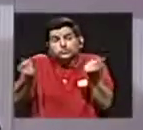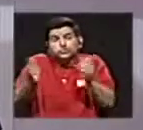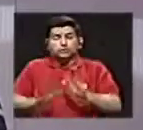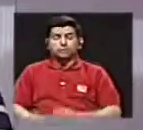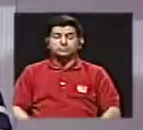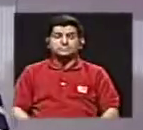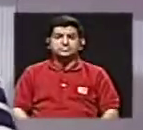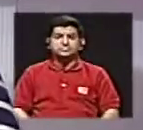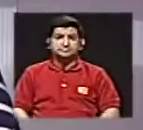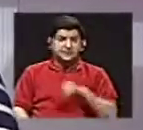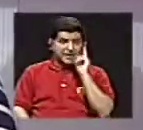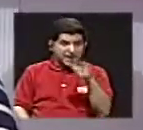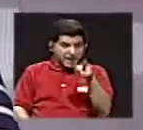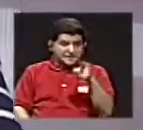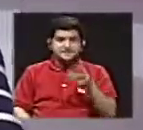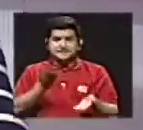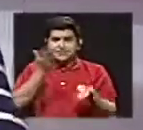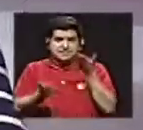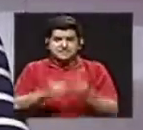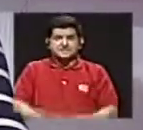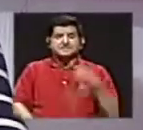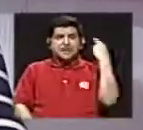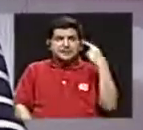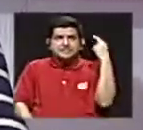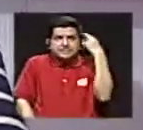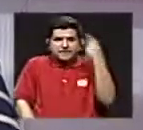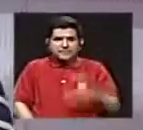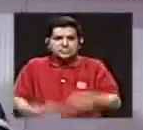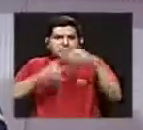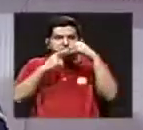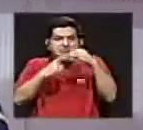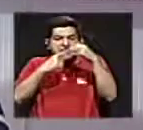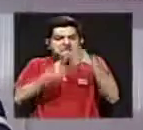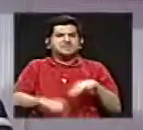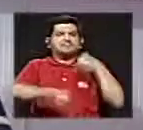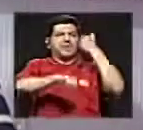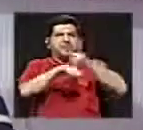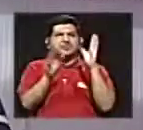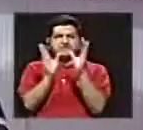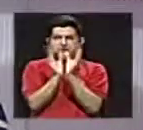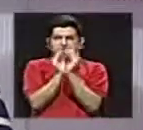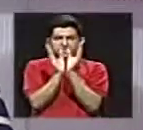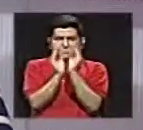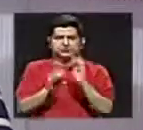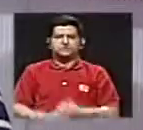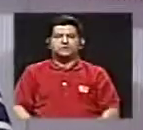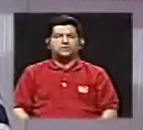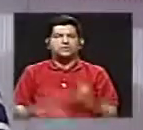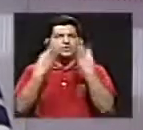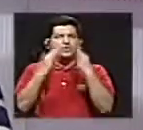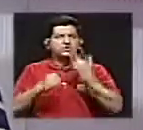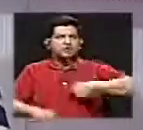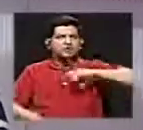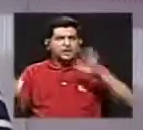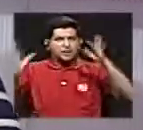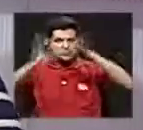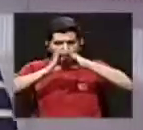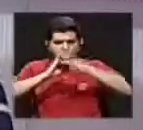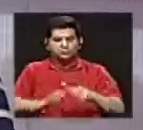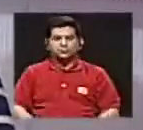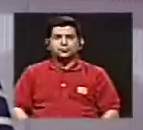Sí, entonces esa fue la motivación principal de que se creara el foro para concentrar. Y